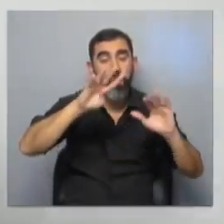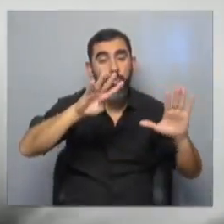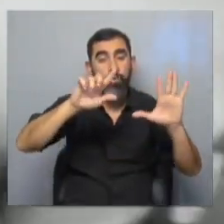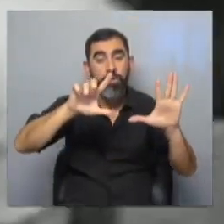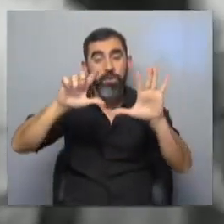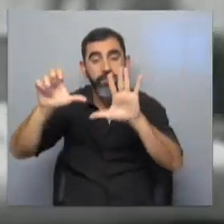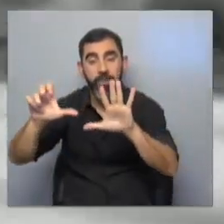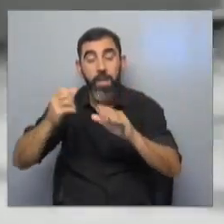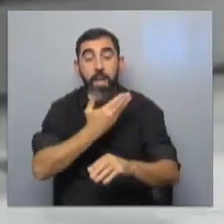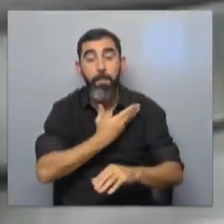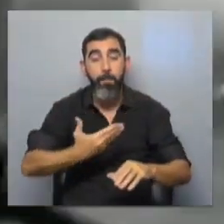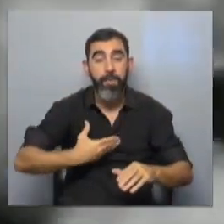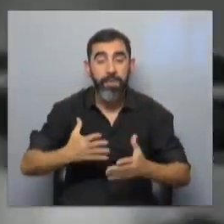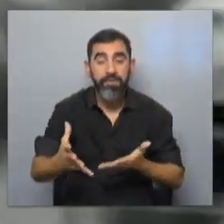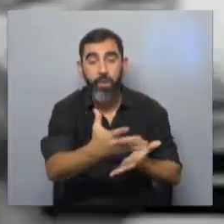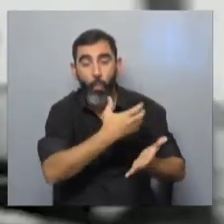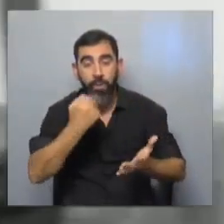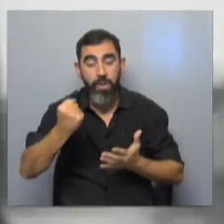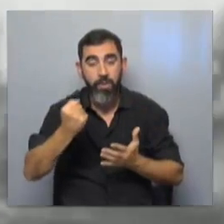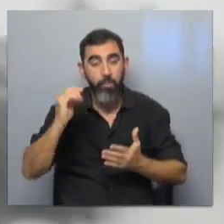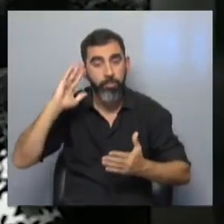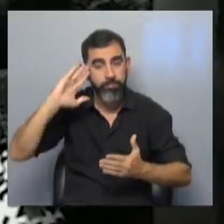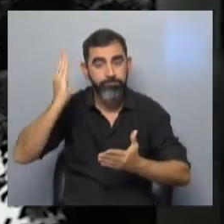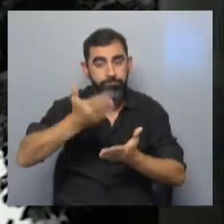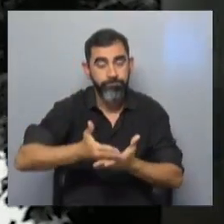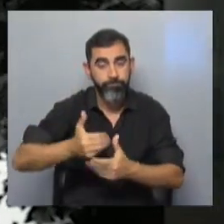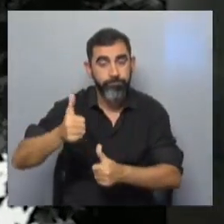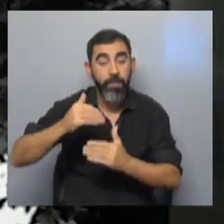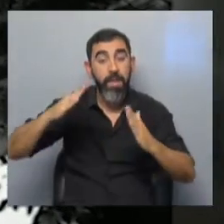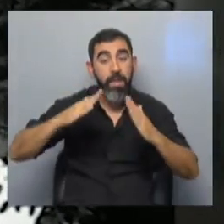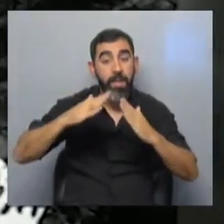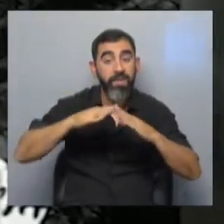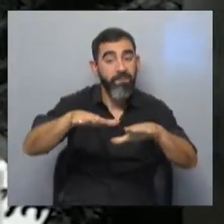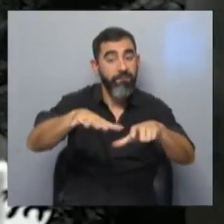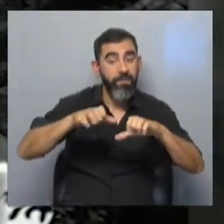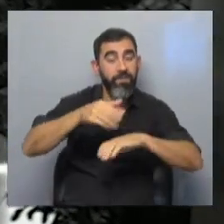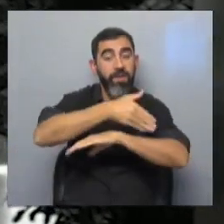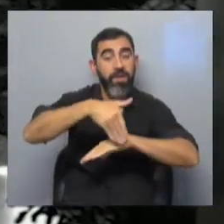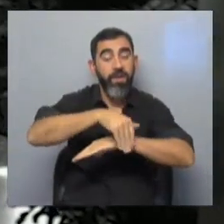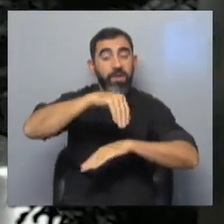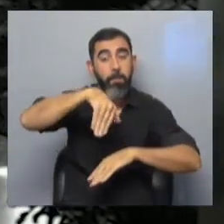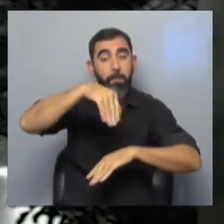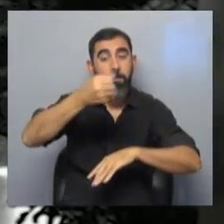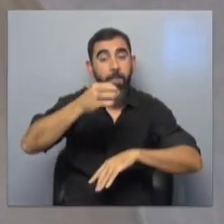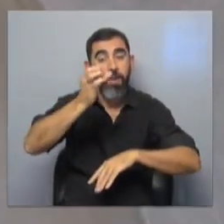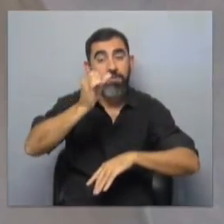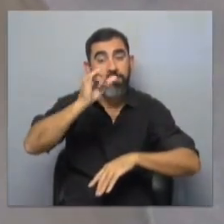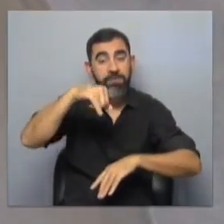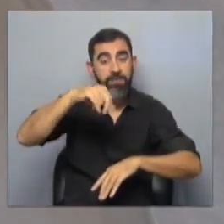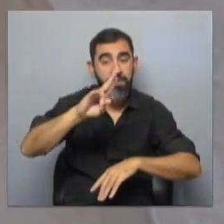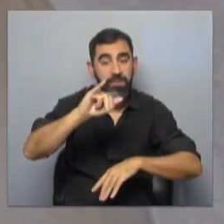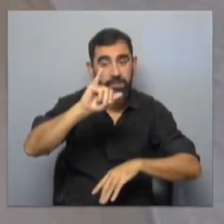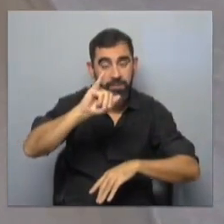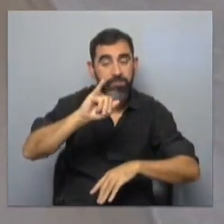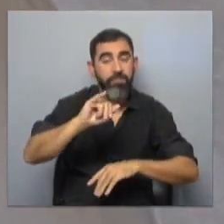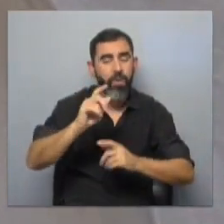1976, Quinteros fue secuestrada por las fuerzas conjuntas en la casa donde vivía en la calle Ramón Mazzini. Luego de varios